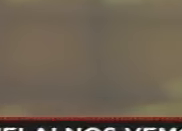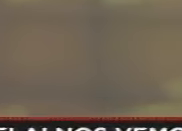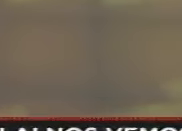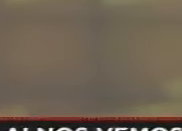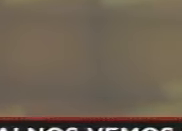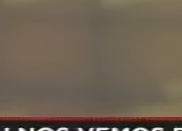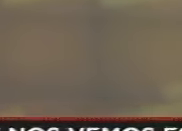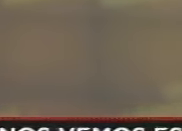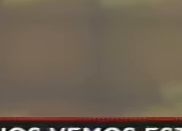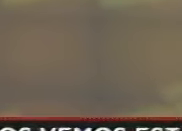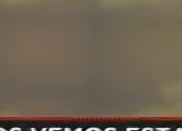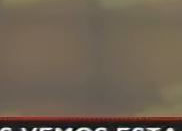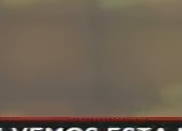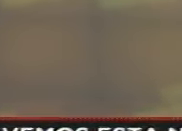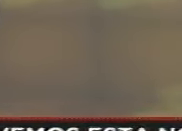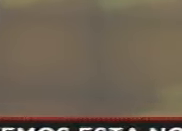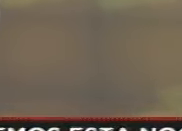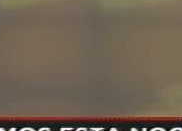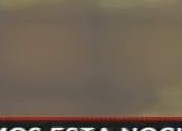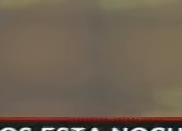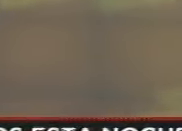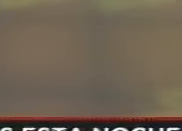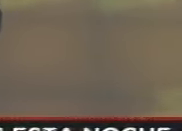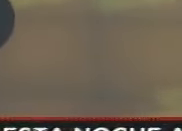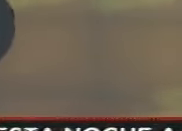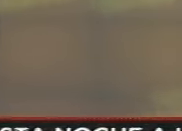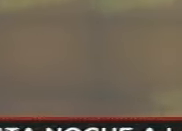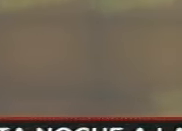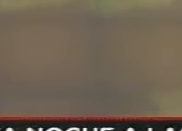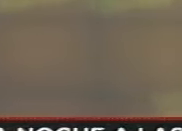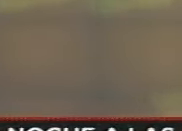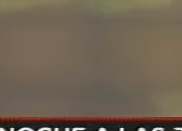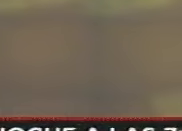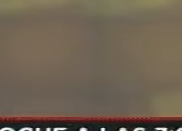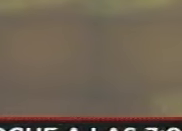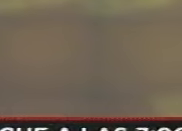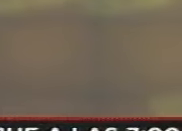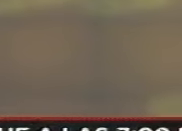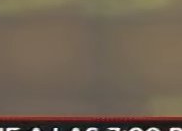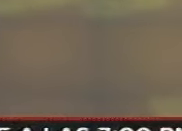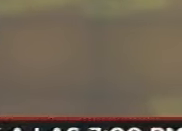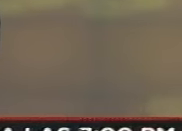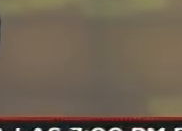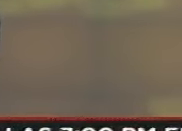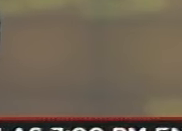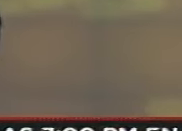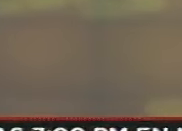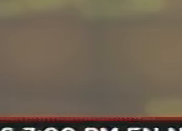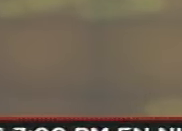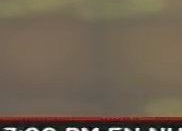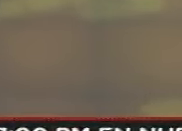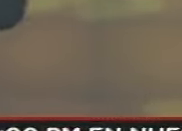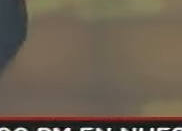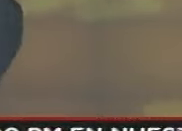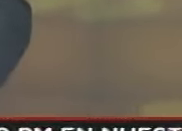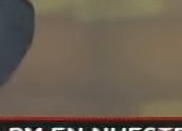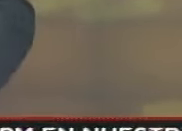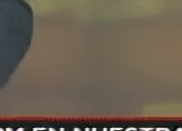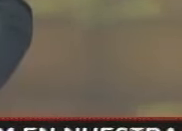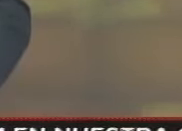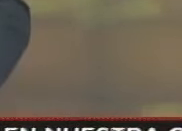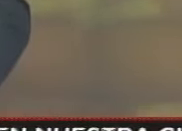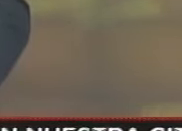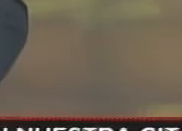a esta hora hay una conexión con varios medios de comunicación a través por supuesto de lo que es la acostumbrada rueda de prensa del partido socialista Unido de Venezuela nos unimos de